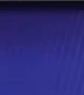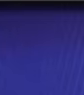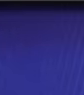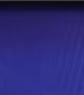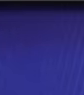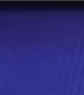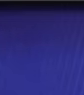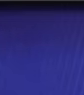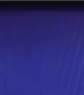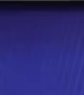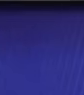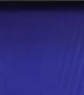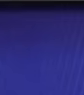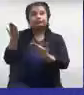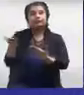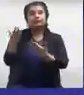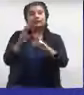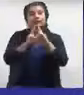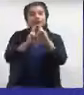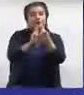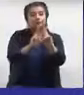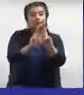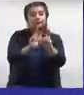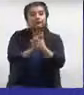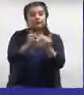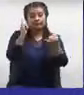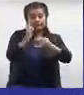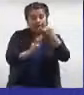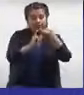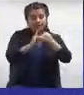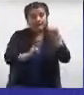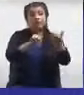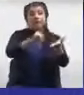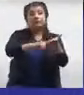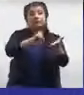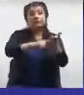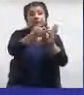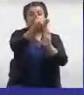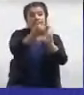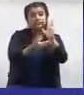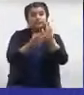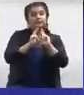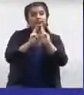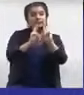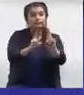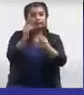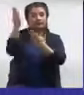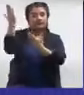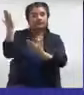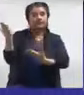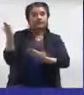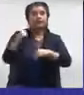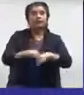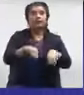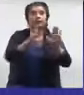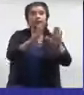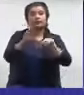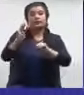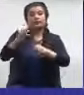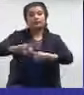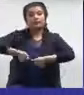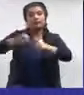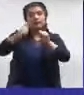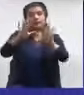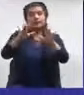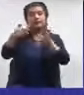Señores representantes, en este momento se cierra la votación. El resultado de la votación es el siguiente. 93